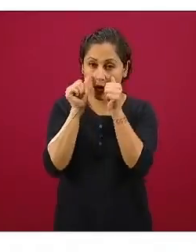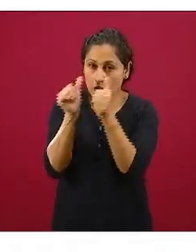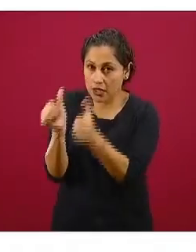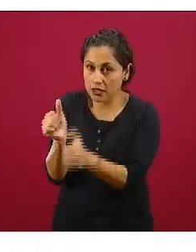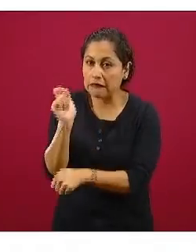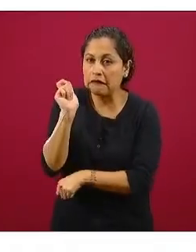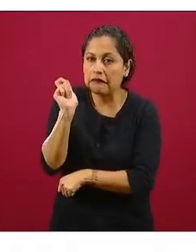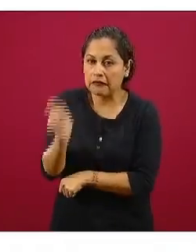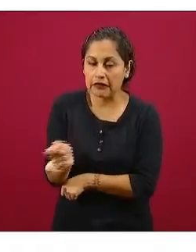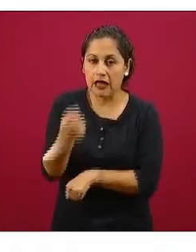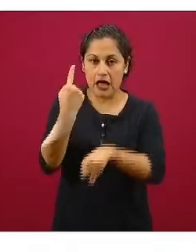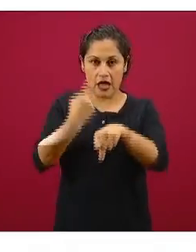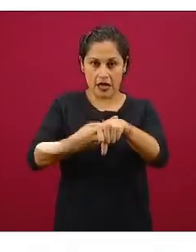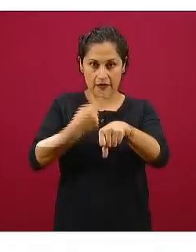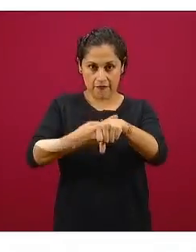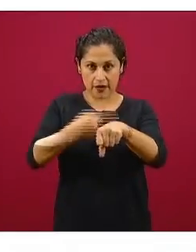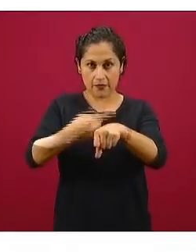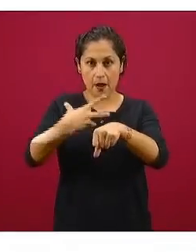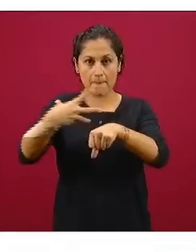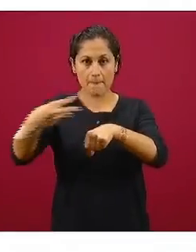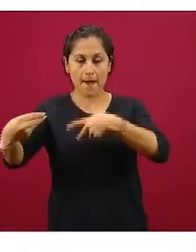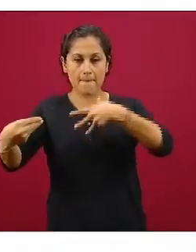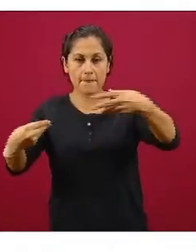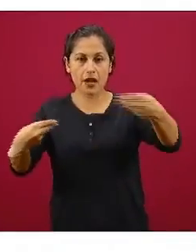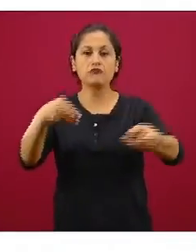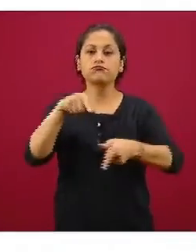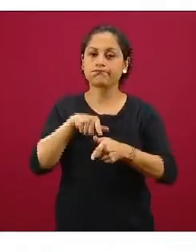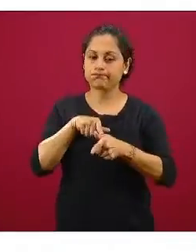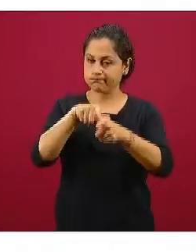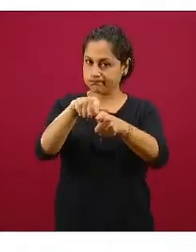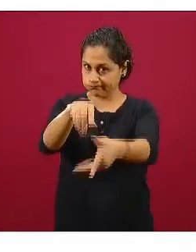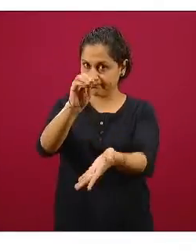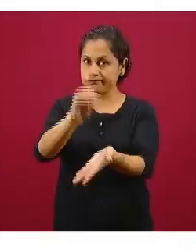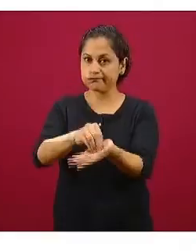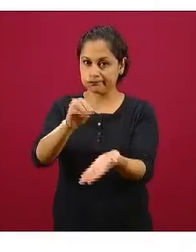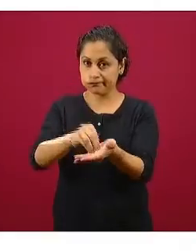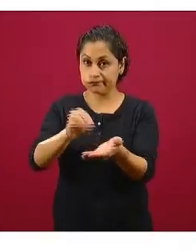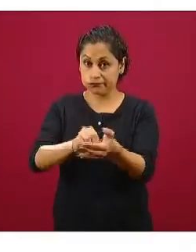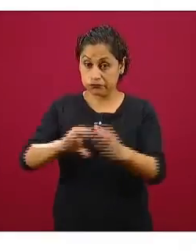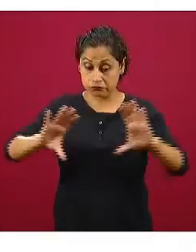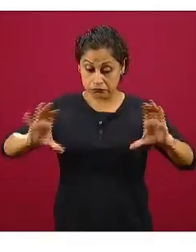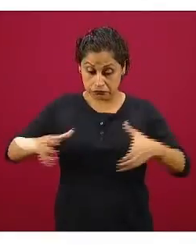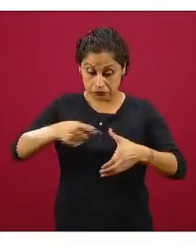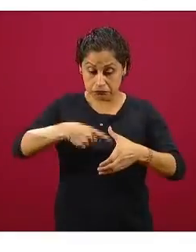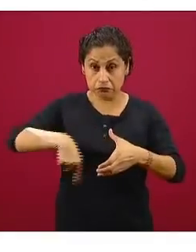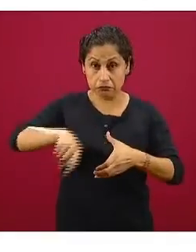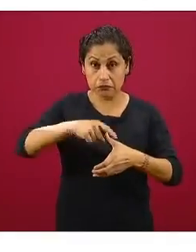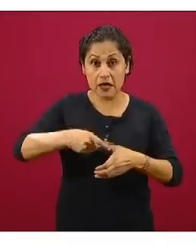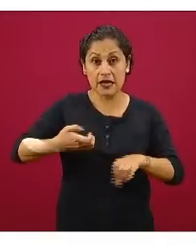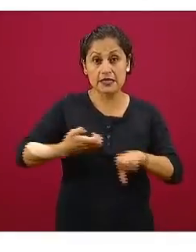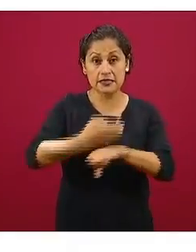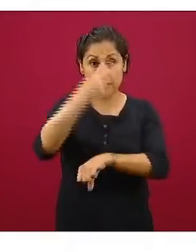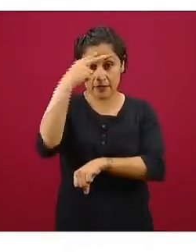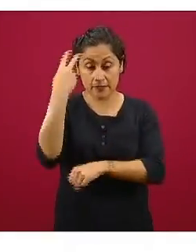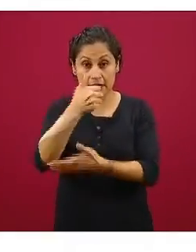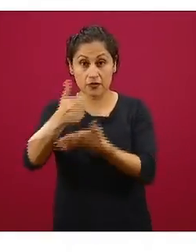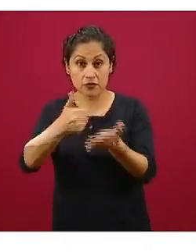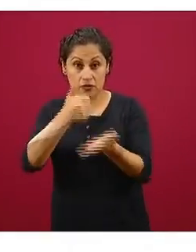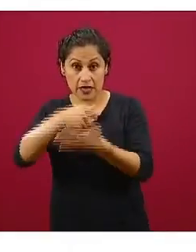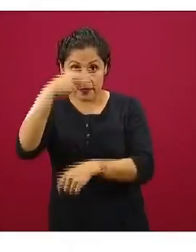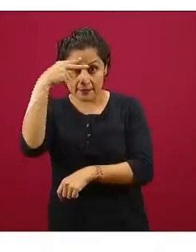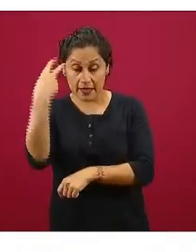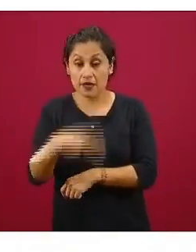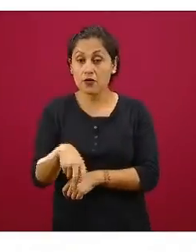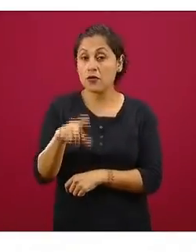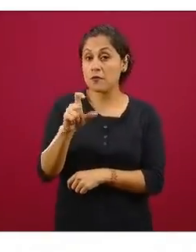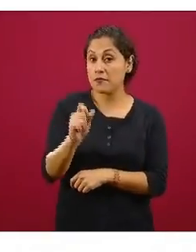no se acaba y quienes vivimos en el Valle de México, que somos 23% de la población mexicana, sepamos que